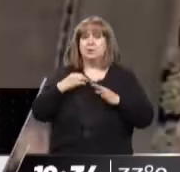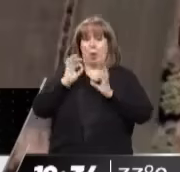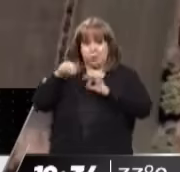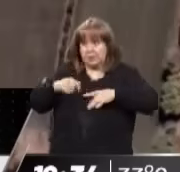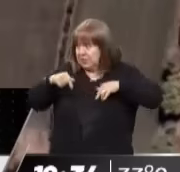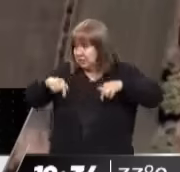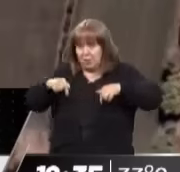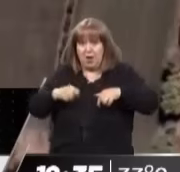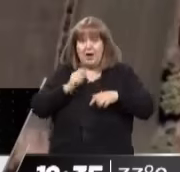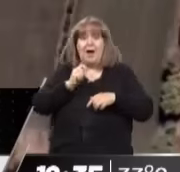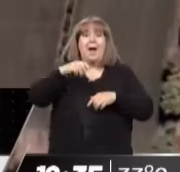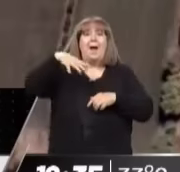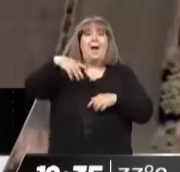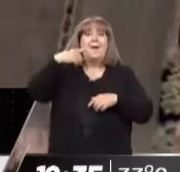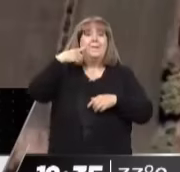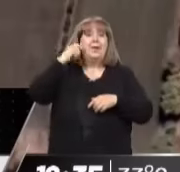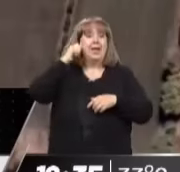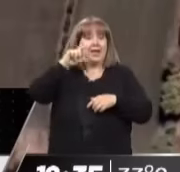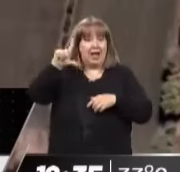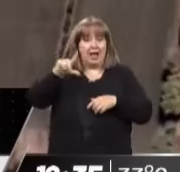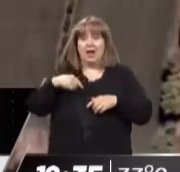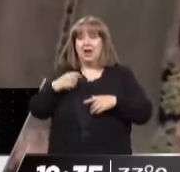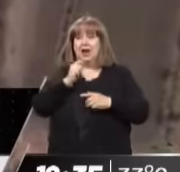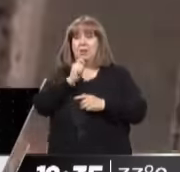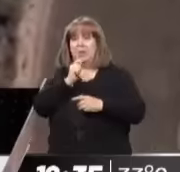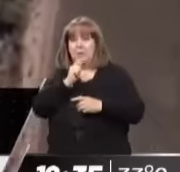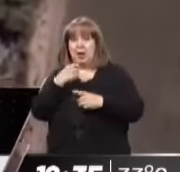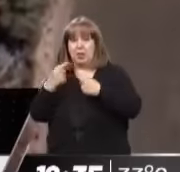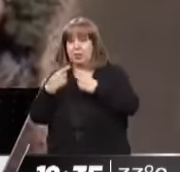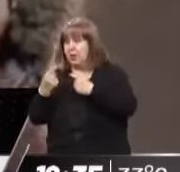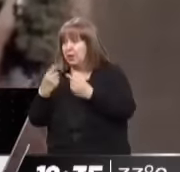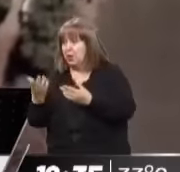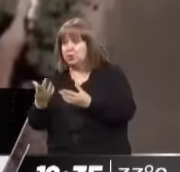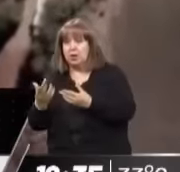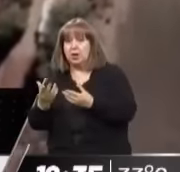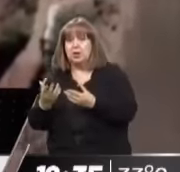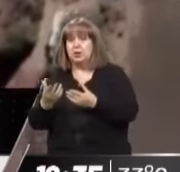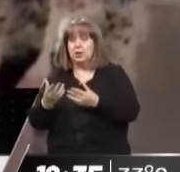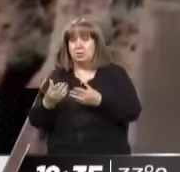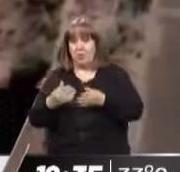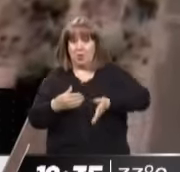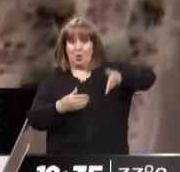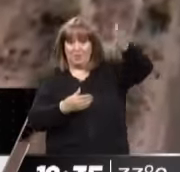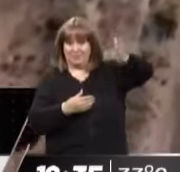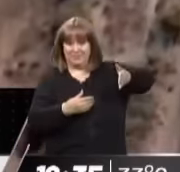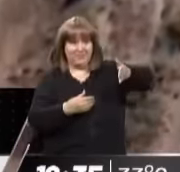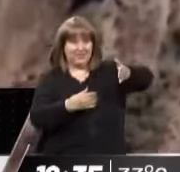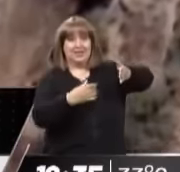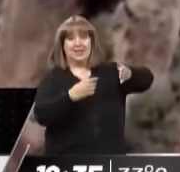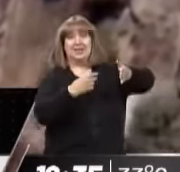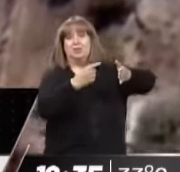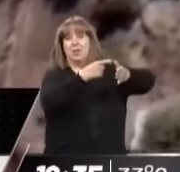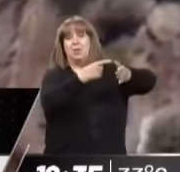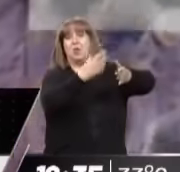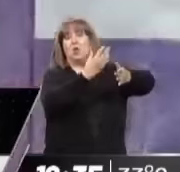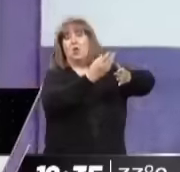Estamos a 50 metros donde viven los chicos que vieron al chico. Y el relato es realmente digno